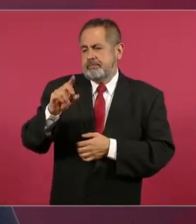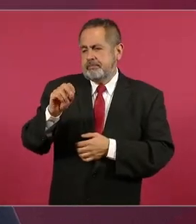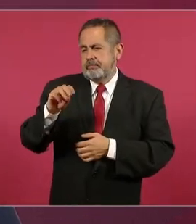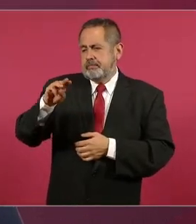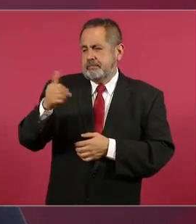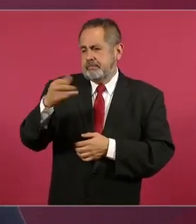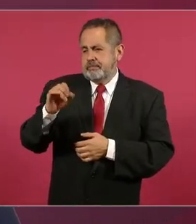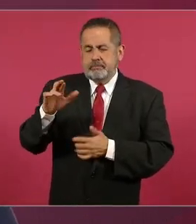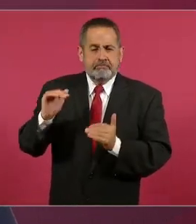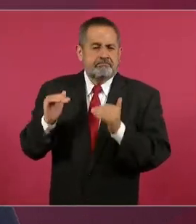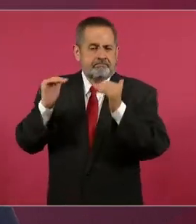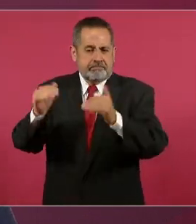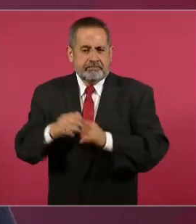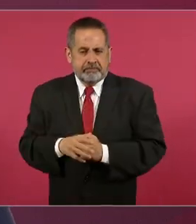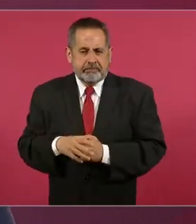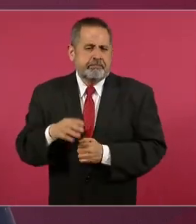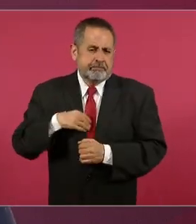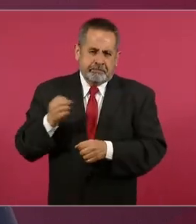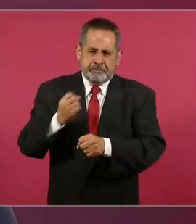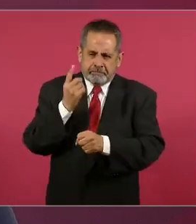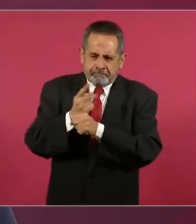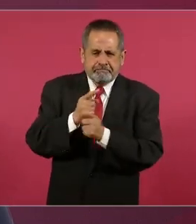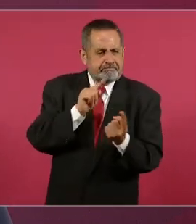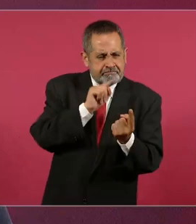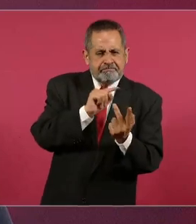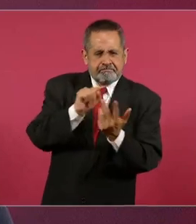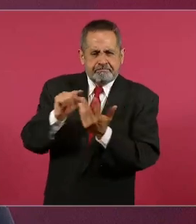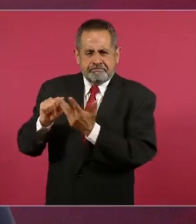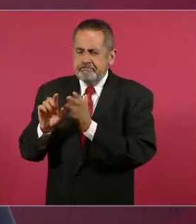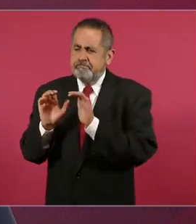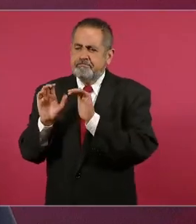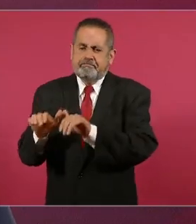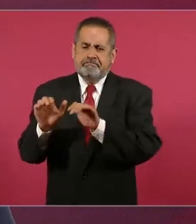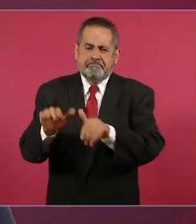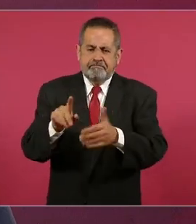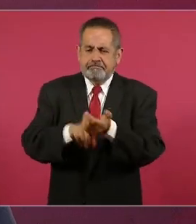He tenido muchas oportunidades, pude